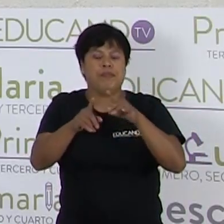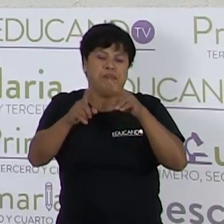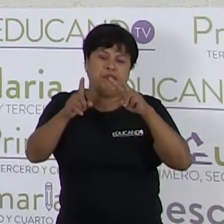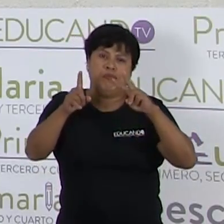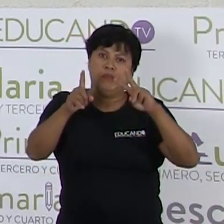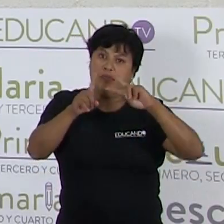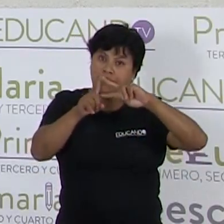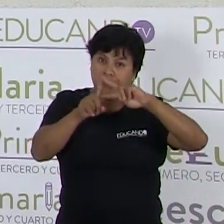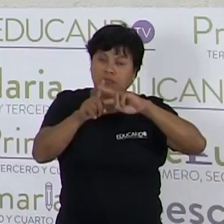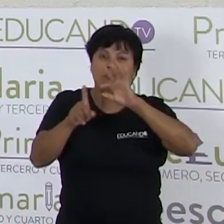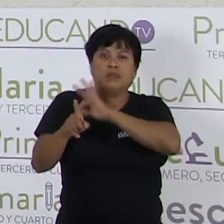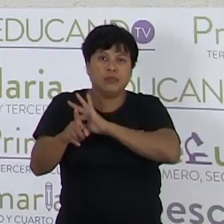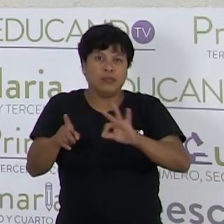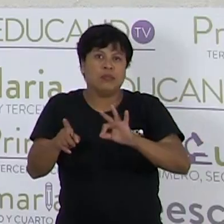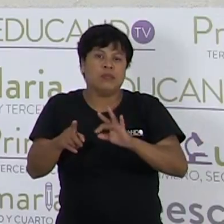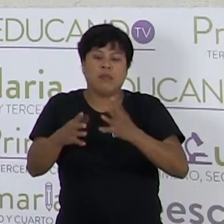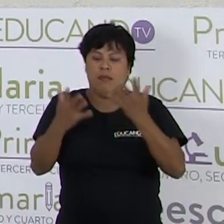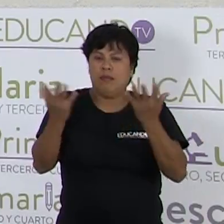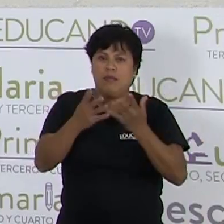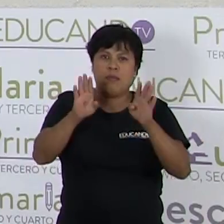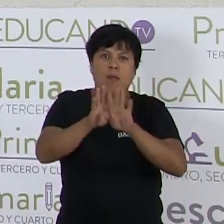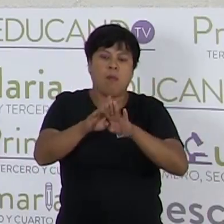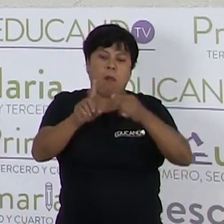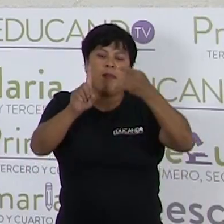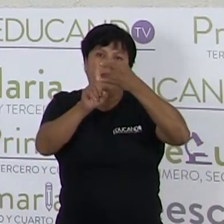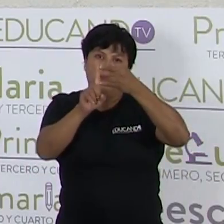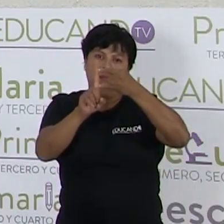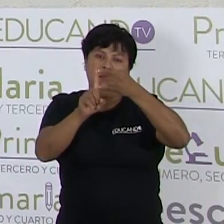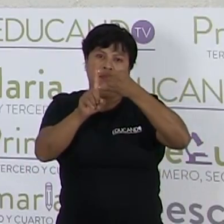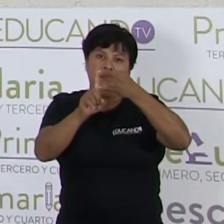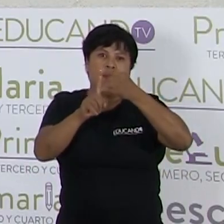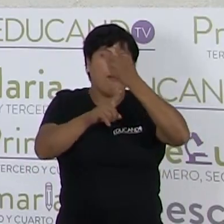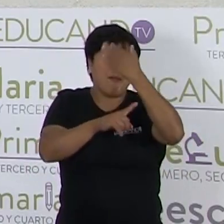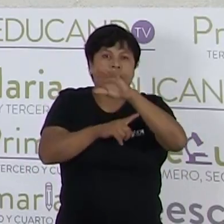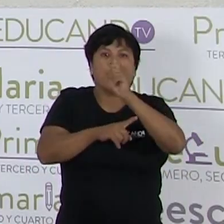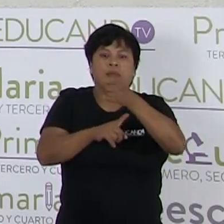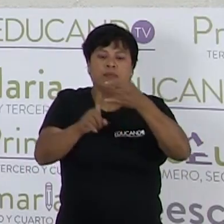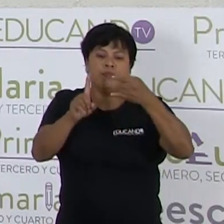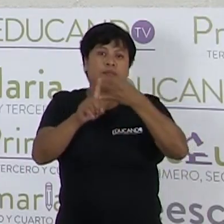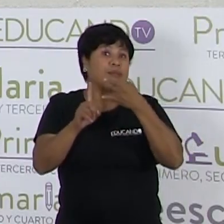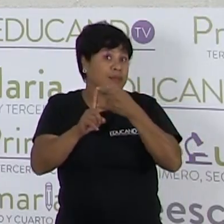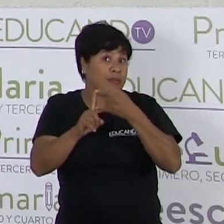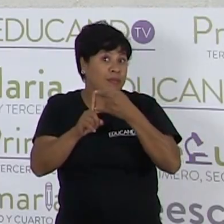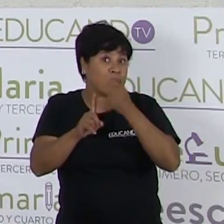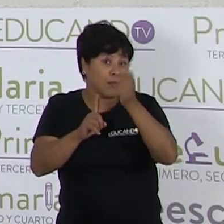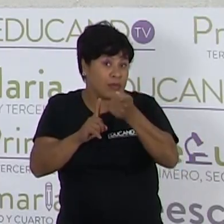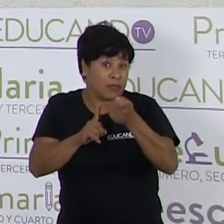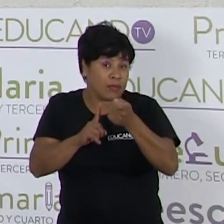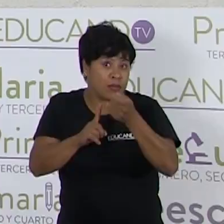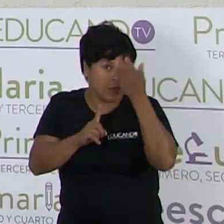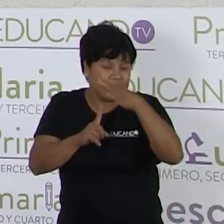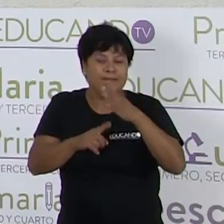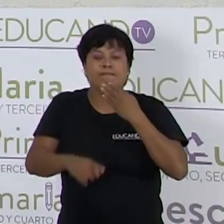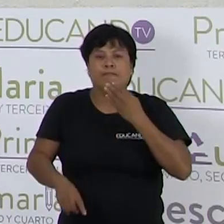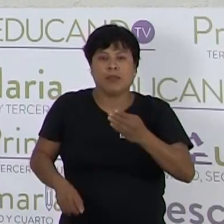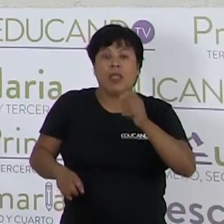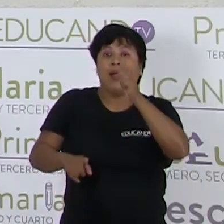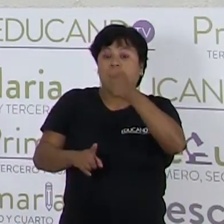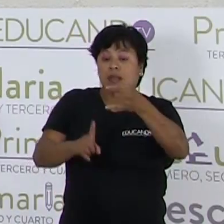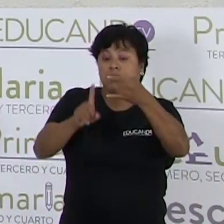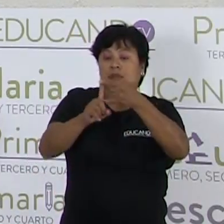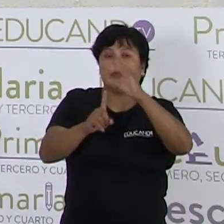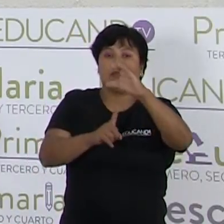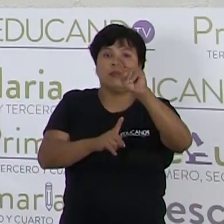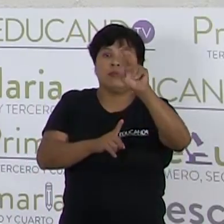triángulos se pueden formar cuadriláteros? ¿Y sabes qué es un cuadrilátero? Bien, un